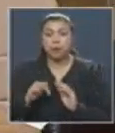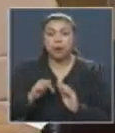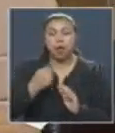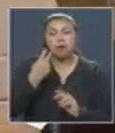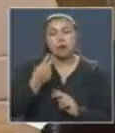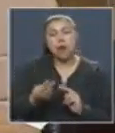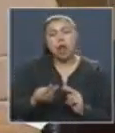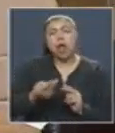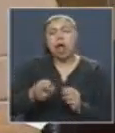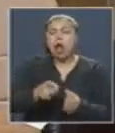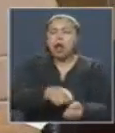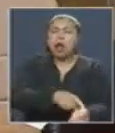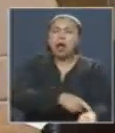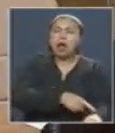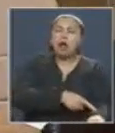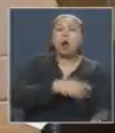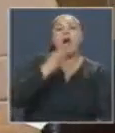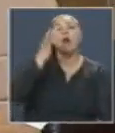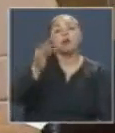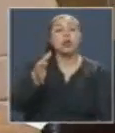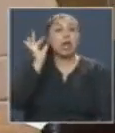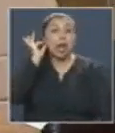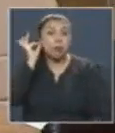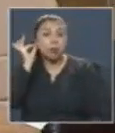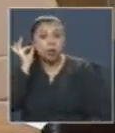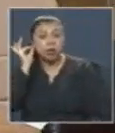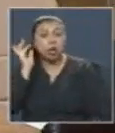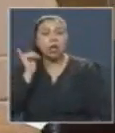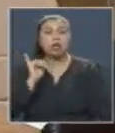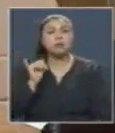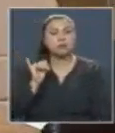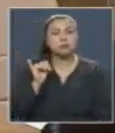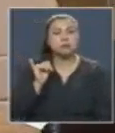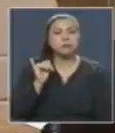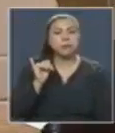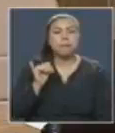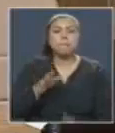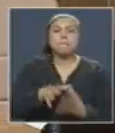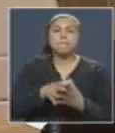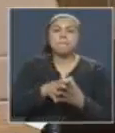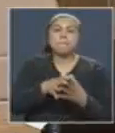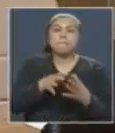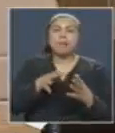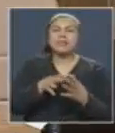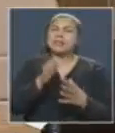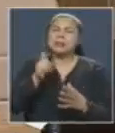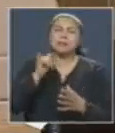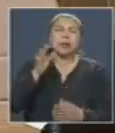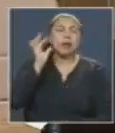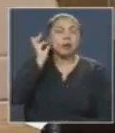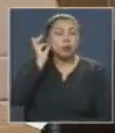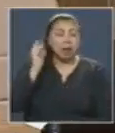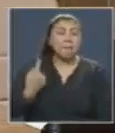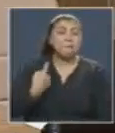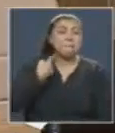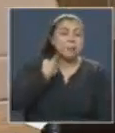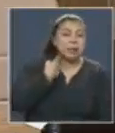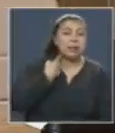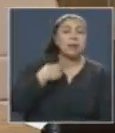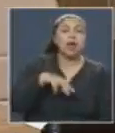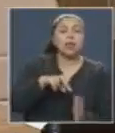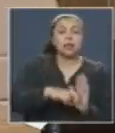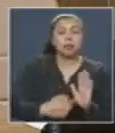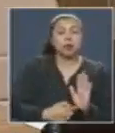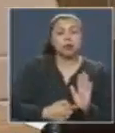mediano y largo plazo y que las mujeres van a seguir siendo las grandes perjudicadas. Esperamos,